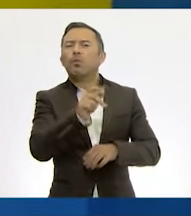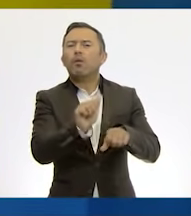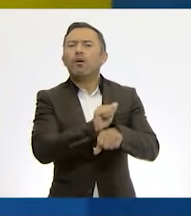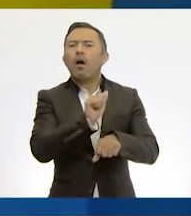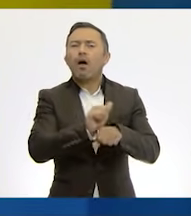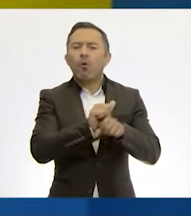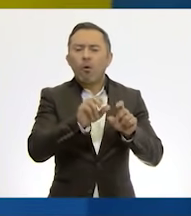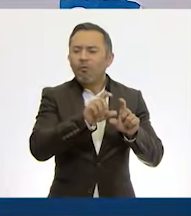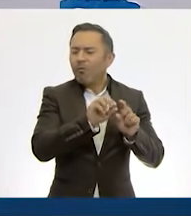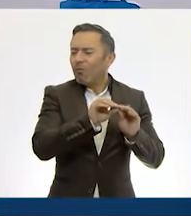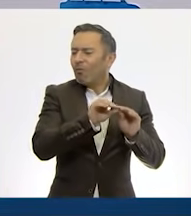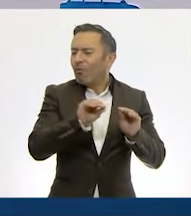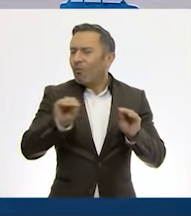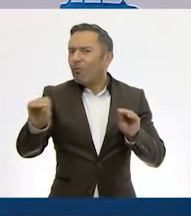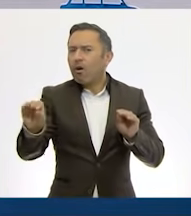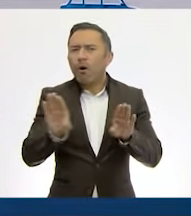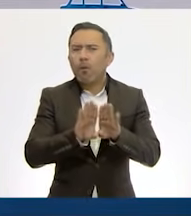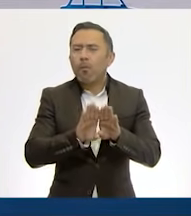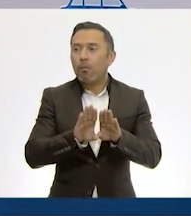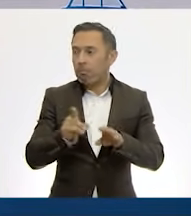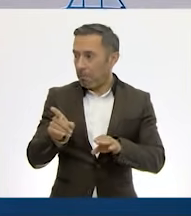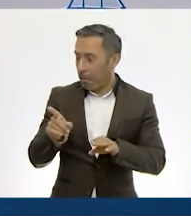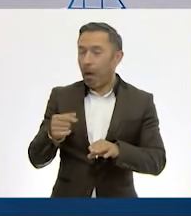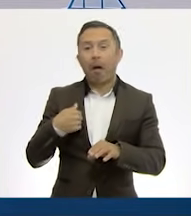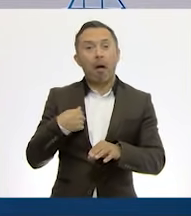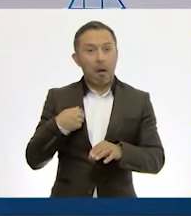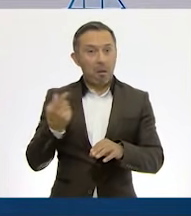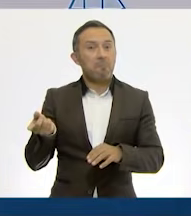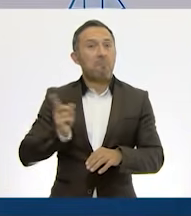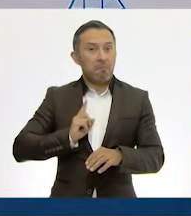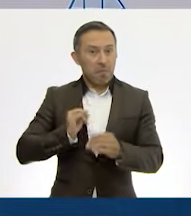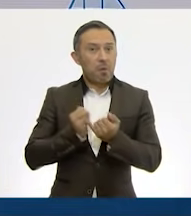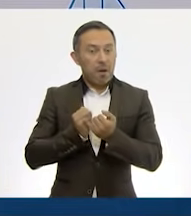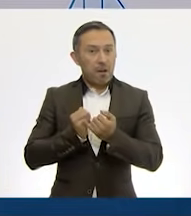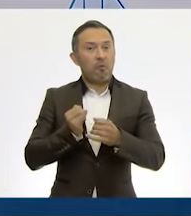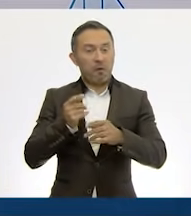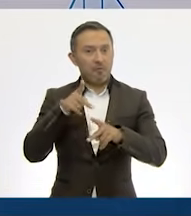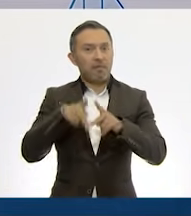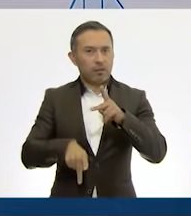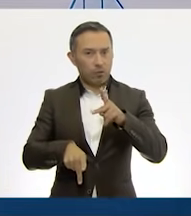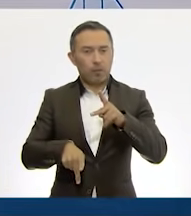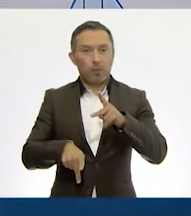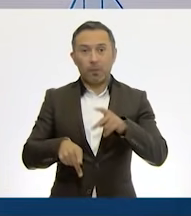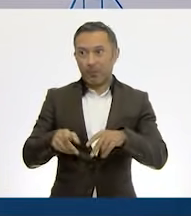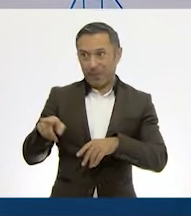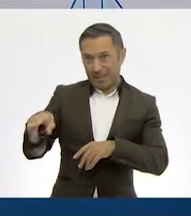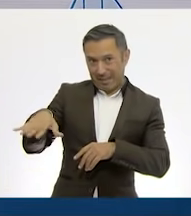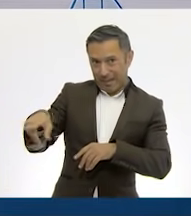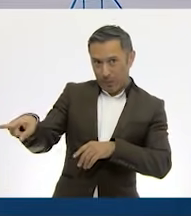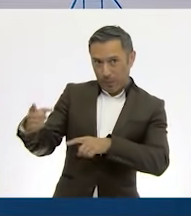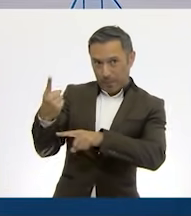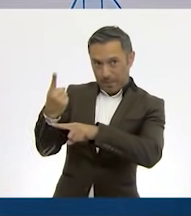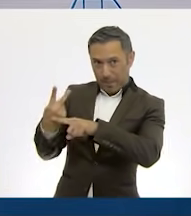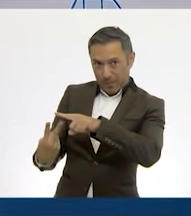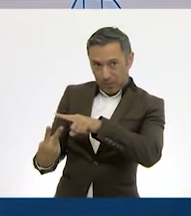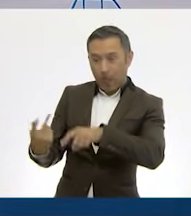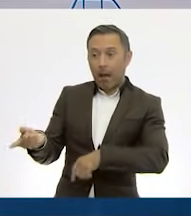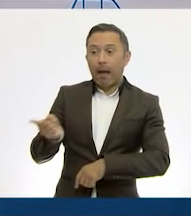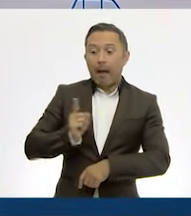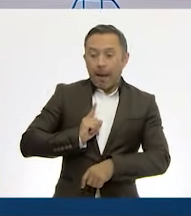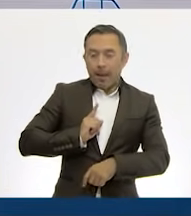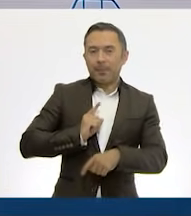Pues a mí me tocó también una fracción, si se dan cuenta. A ti te tocó un medio y ahora a mí me tocó tres cuartos. Ajá.